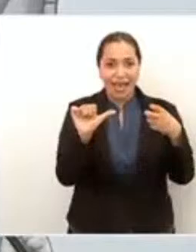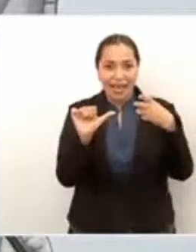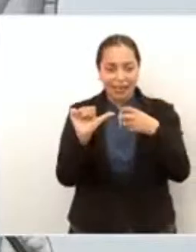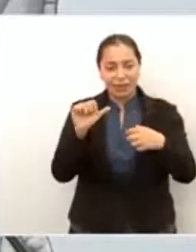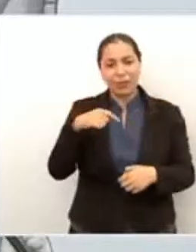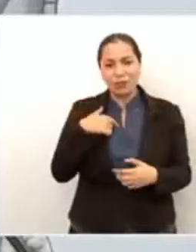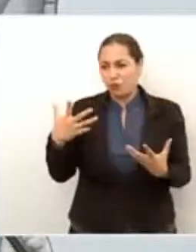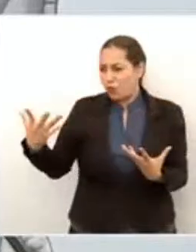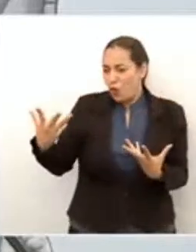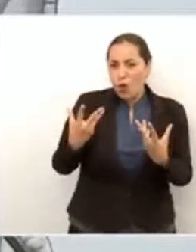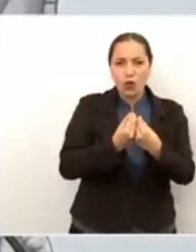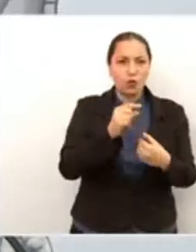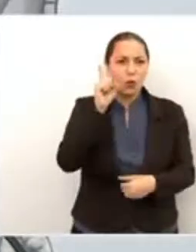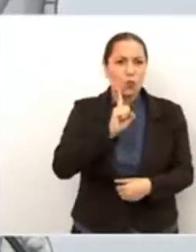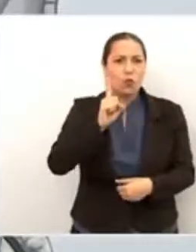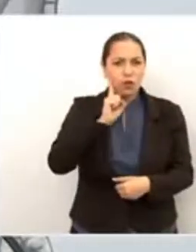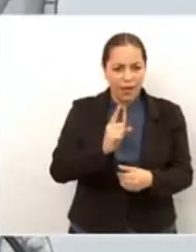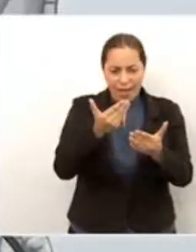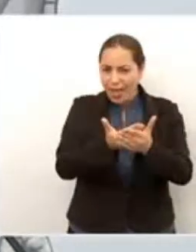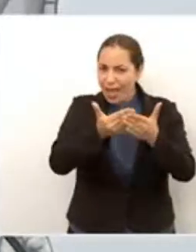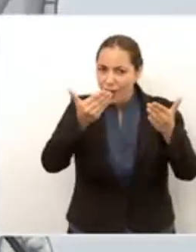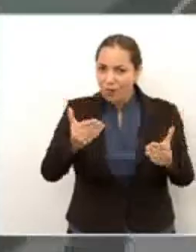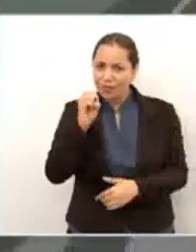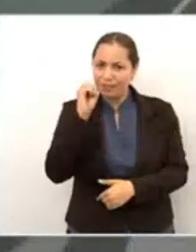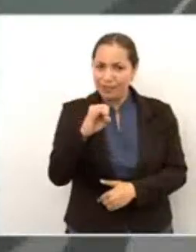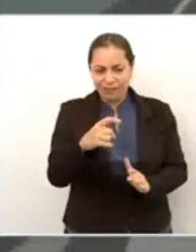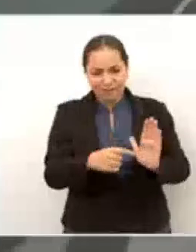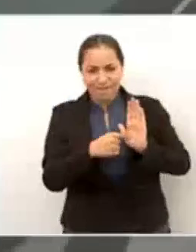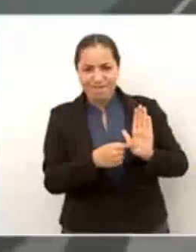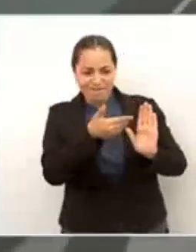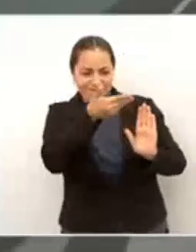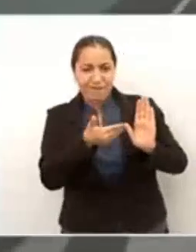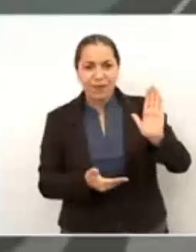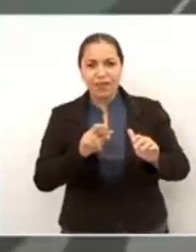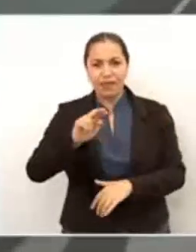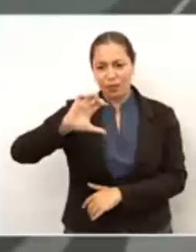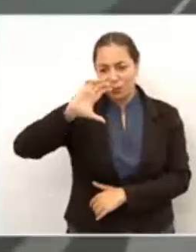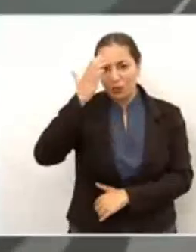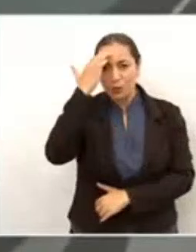de reconocer a las mujeres mexicanas.